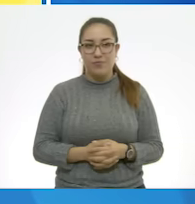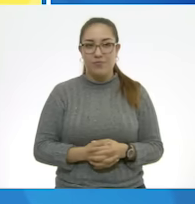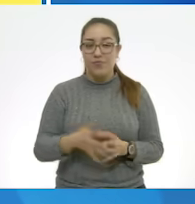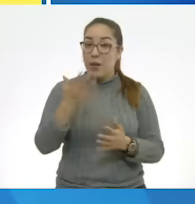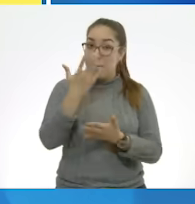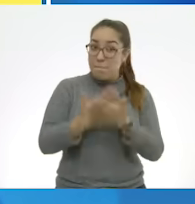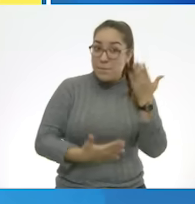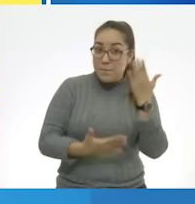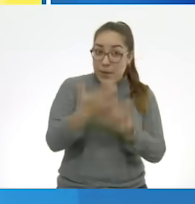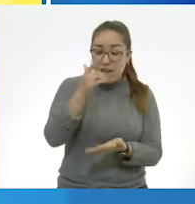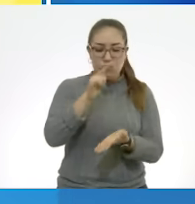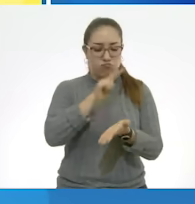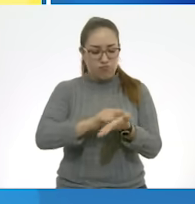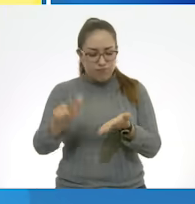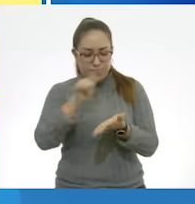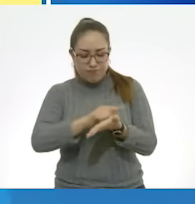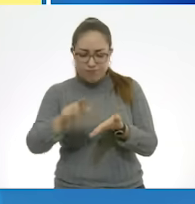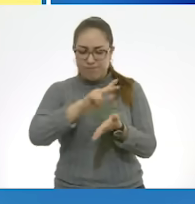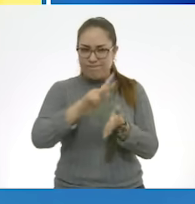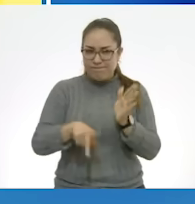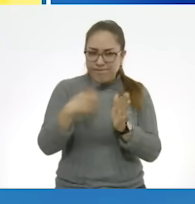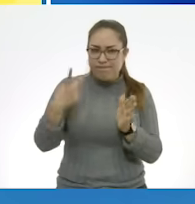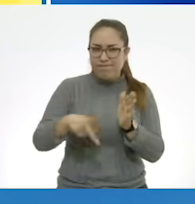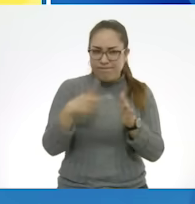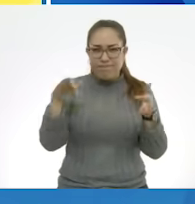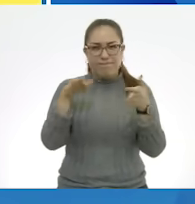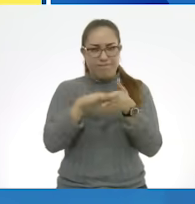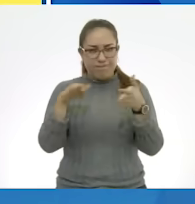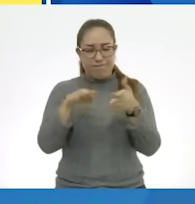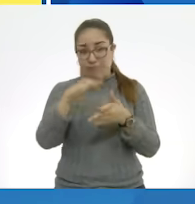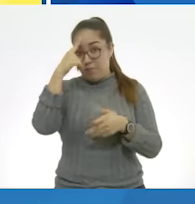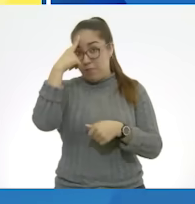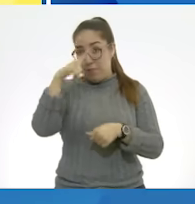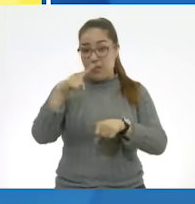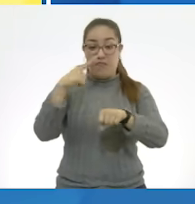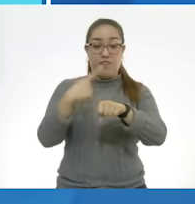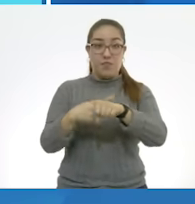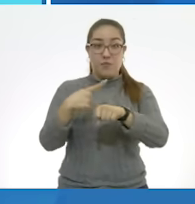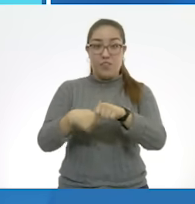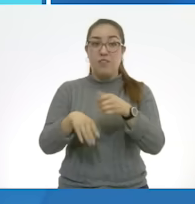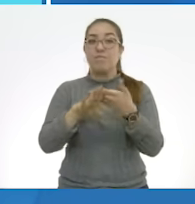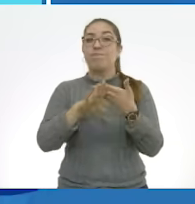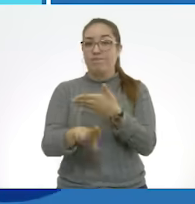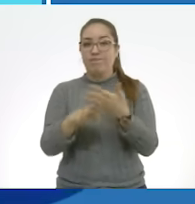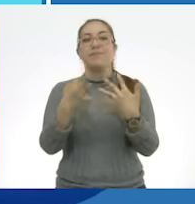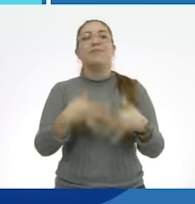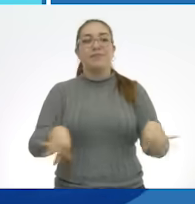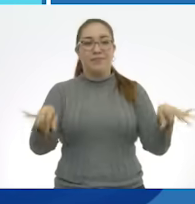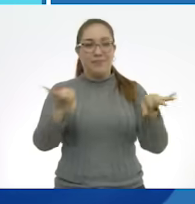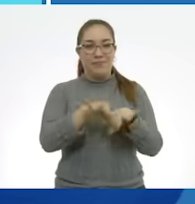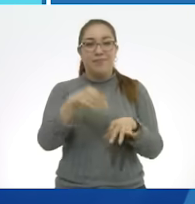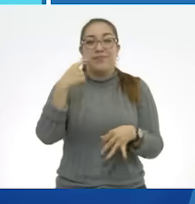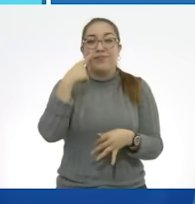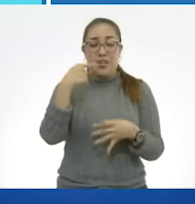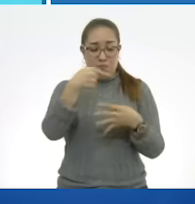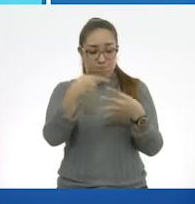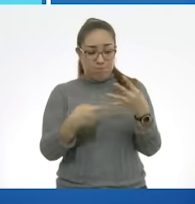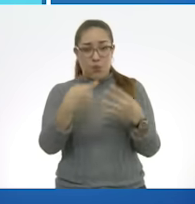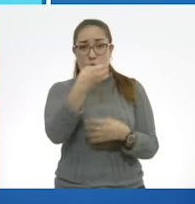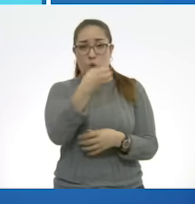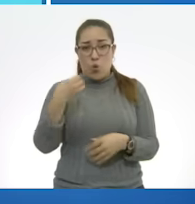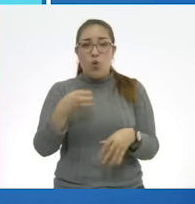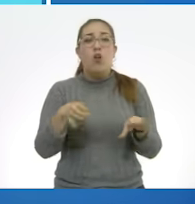Lavarnos las manos varias veces al día es importante para prevenir cualquier enfermedad. Sigue estos pasos para